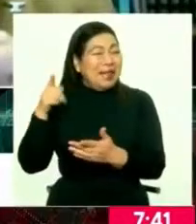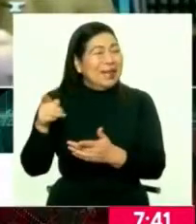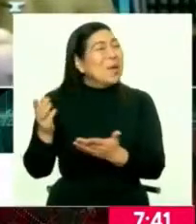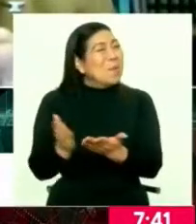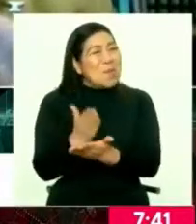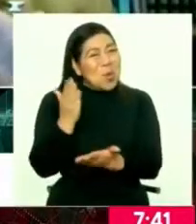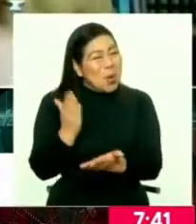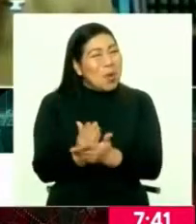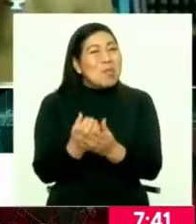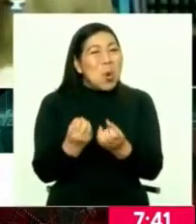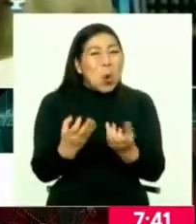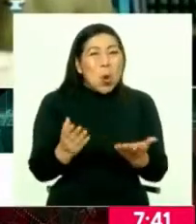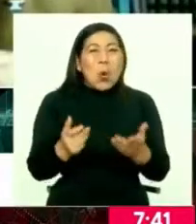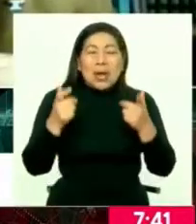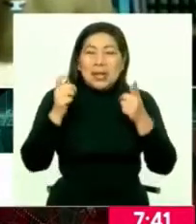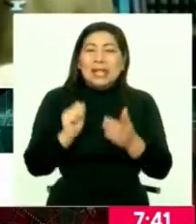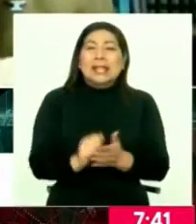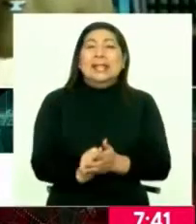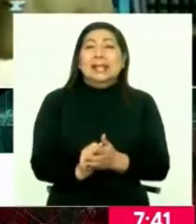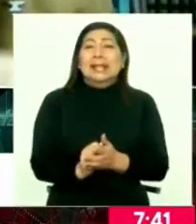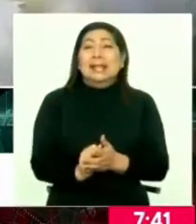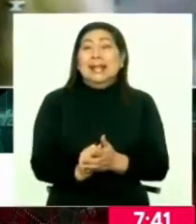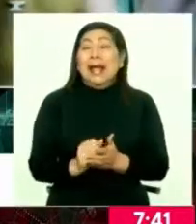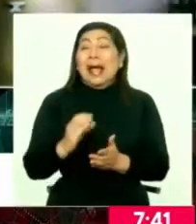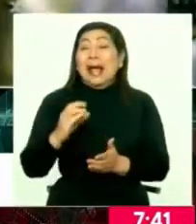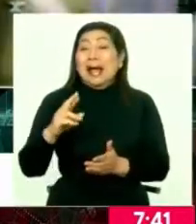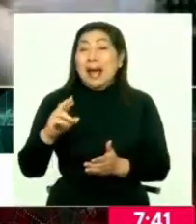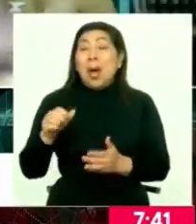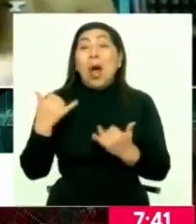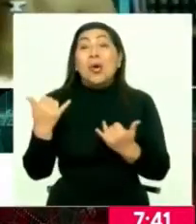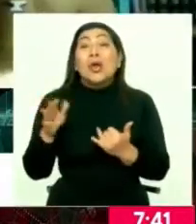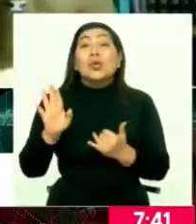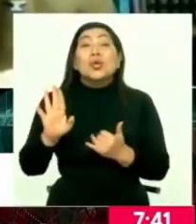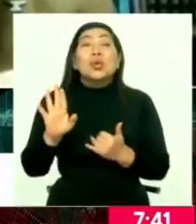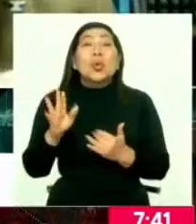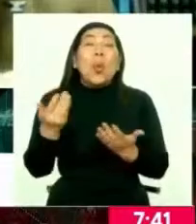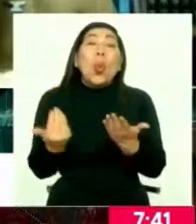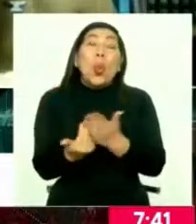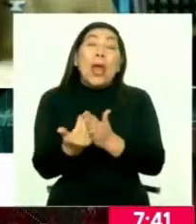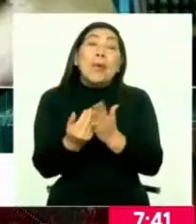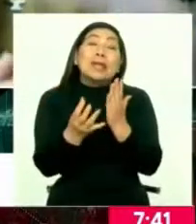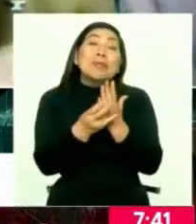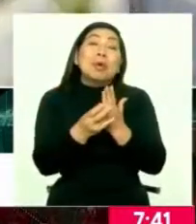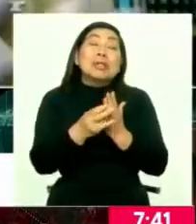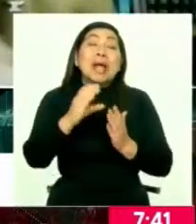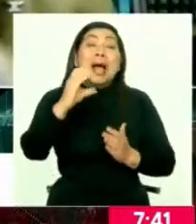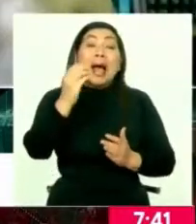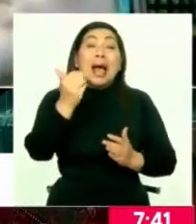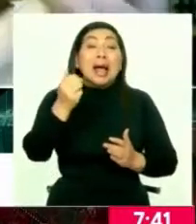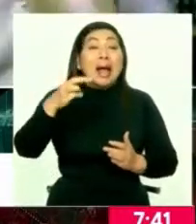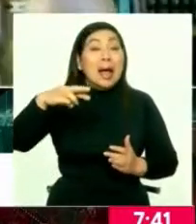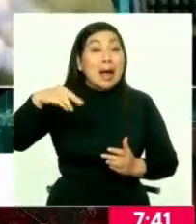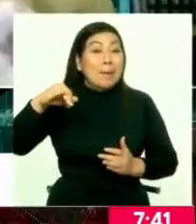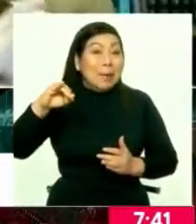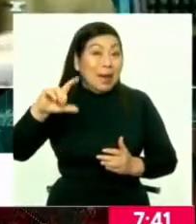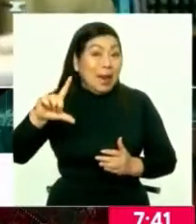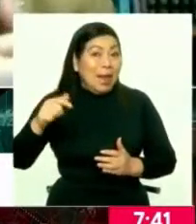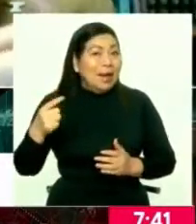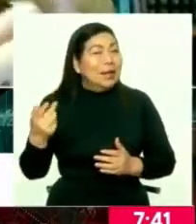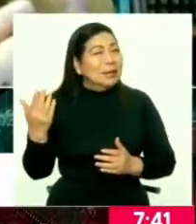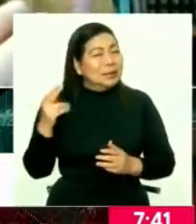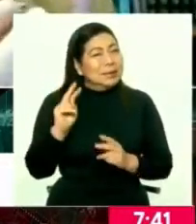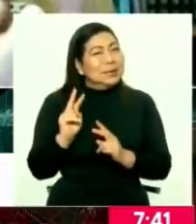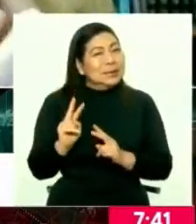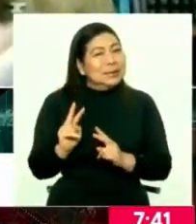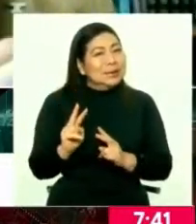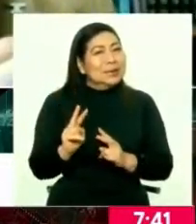y además tiene como reina consorte a Camila Parker Bowles, que tampoco es muy popular en el Reino Unido. Pero yo lo que he observado desde hace un par de